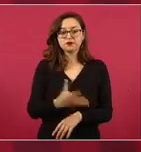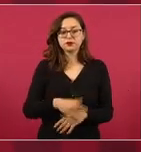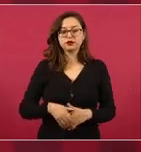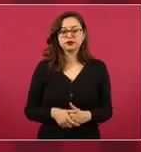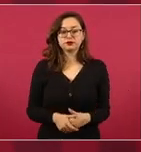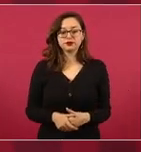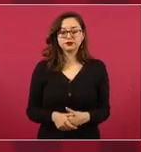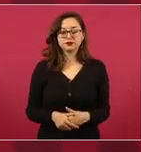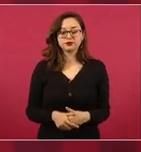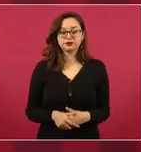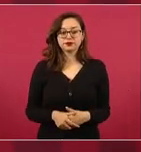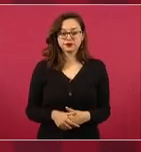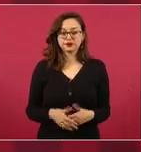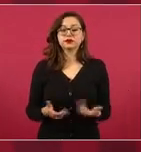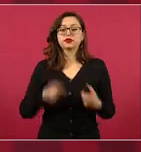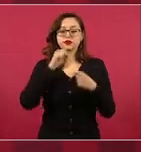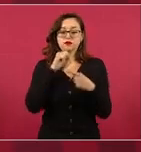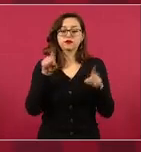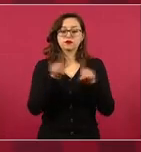Se va a poner un hotel